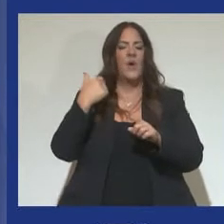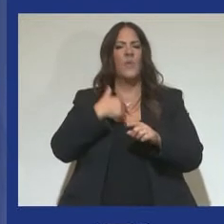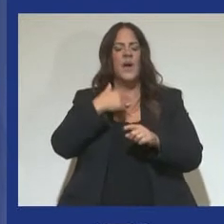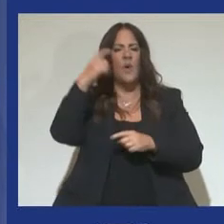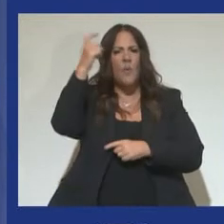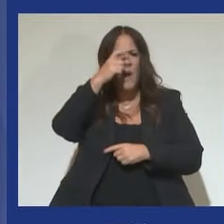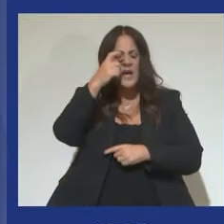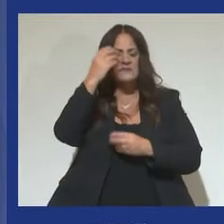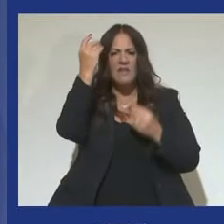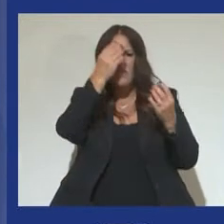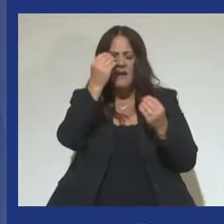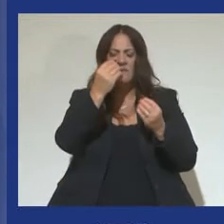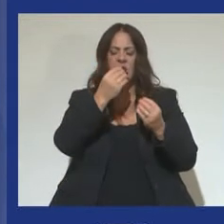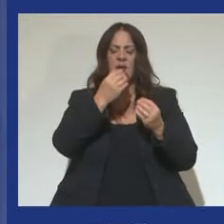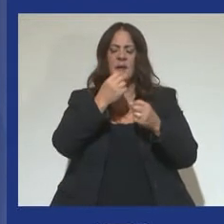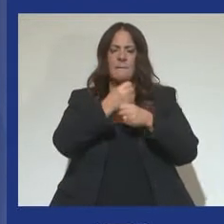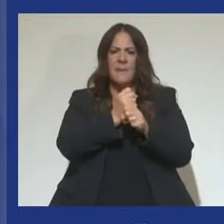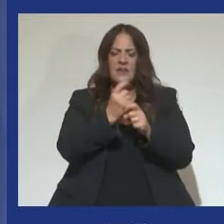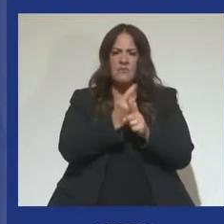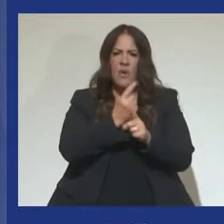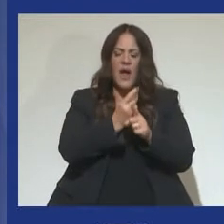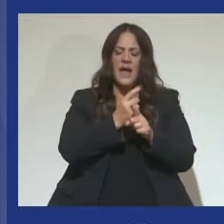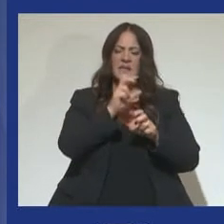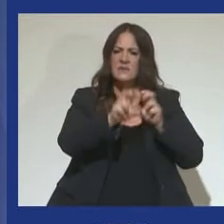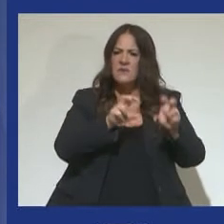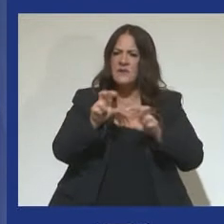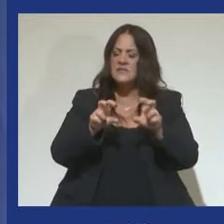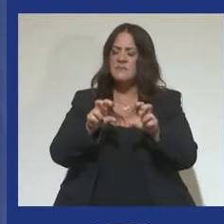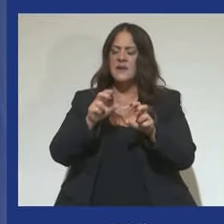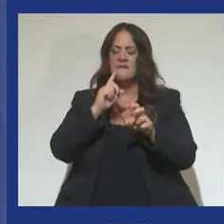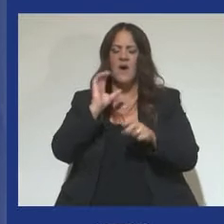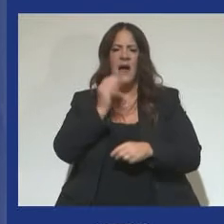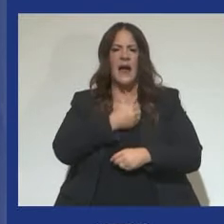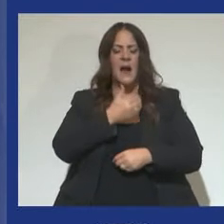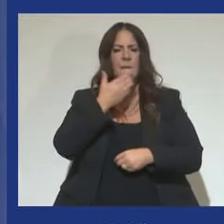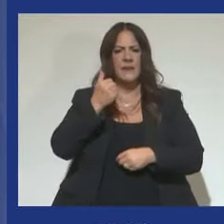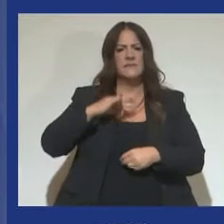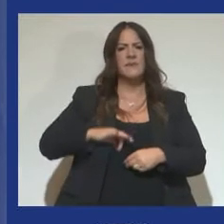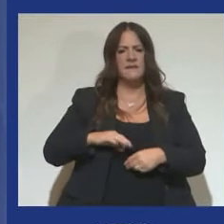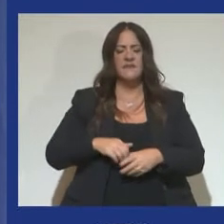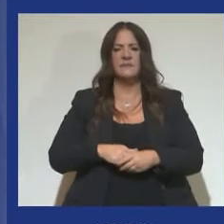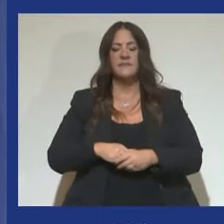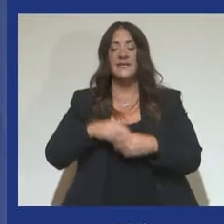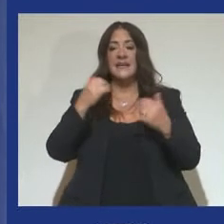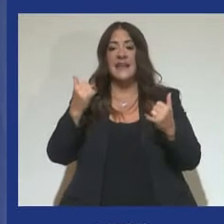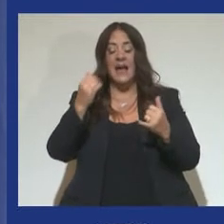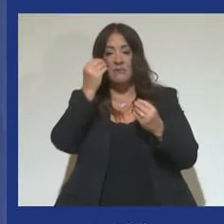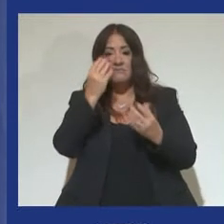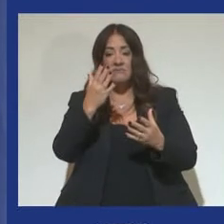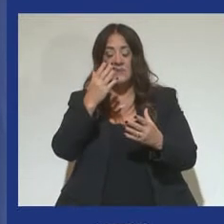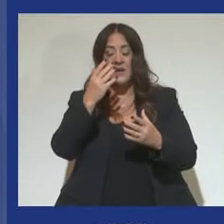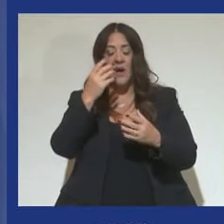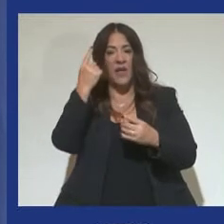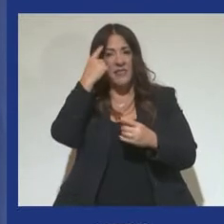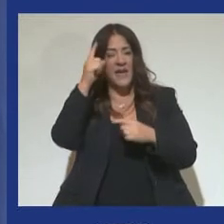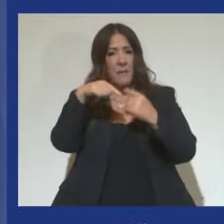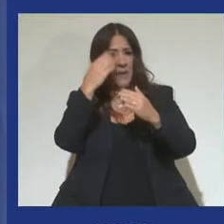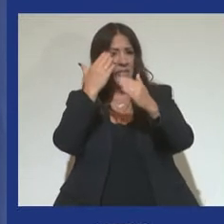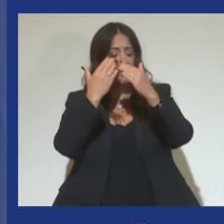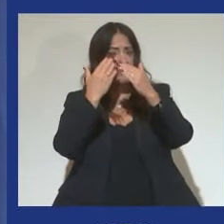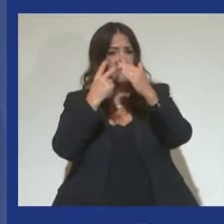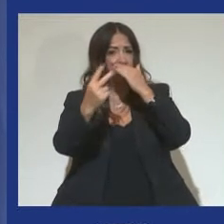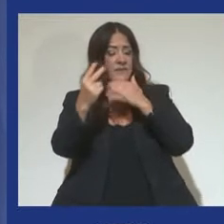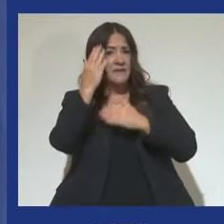seamos sabios en cuanto a cómo usamos el dinero y como siempre estemos conscientes de que nuestras nuestras predicciones en el